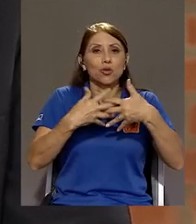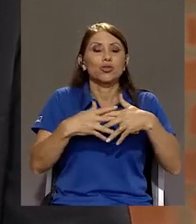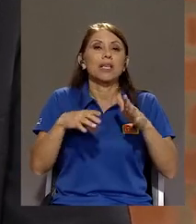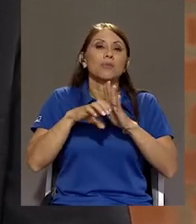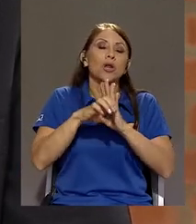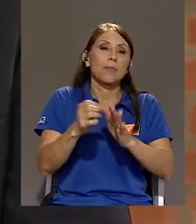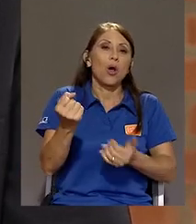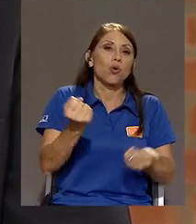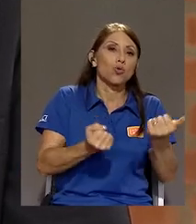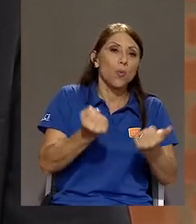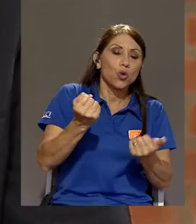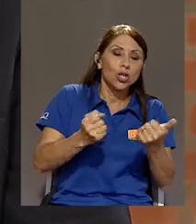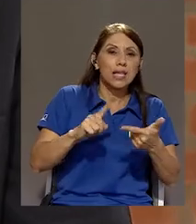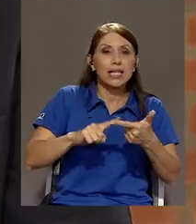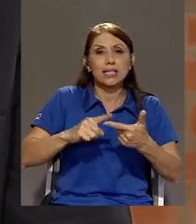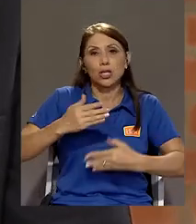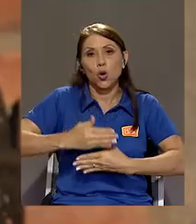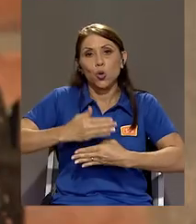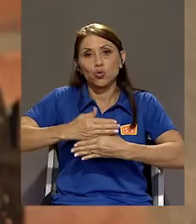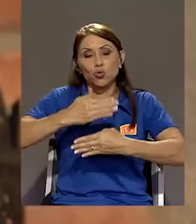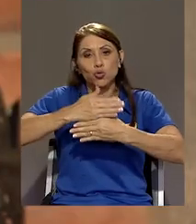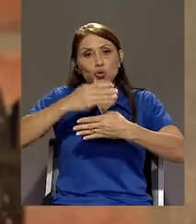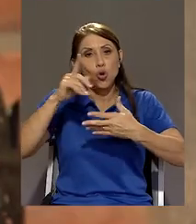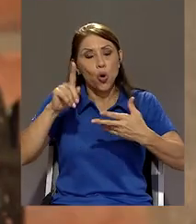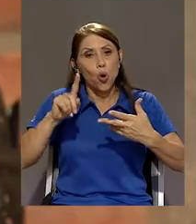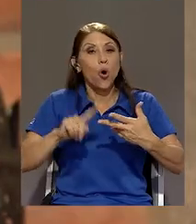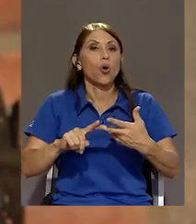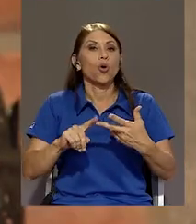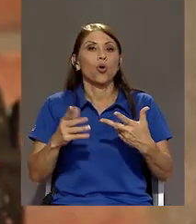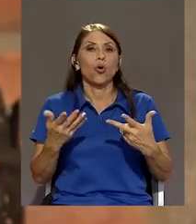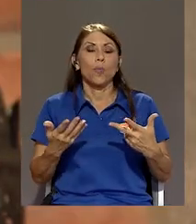como la automotriz, como la construcción, como